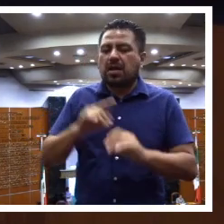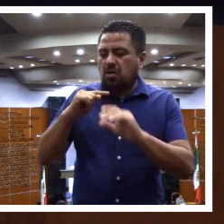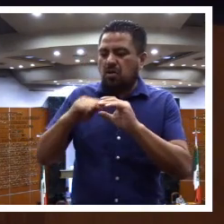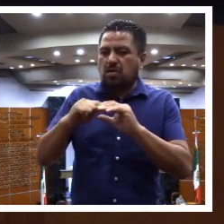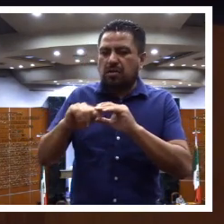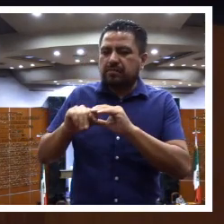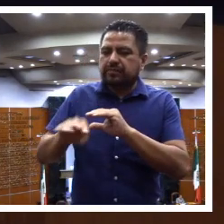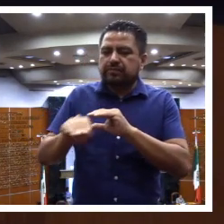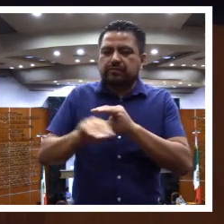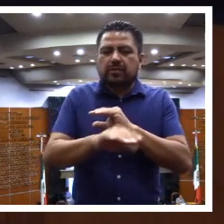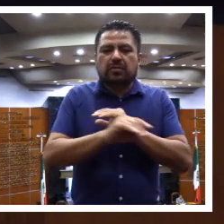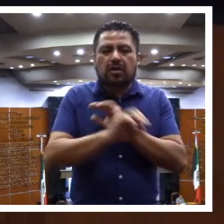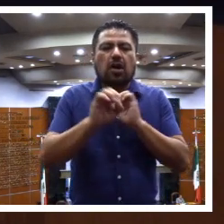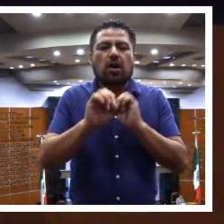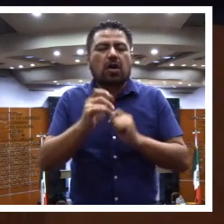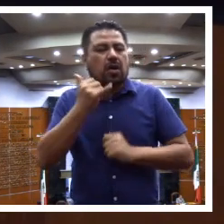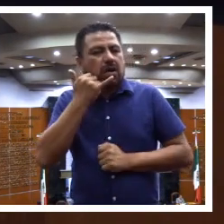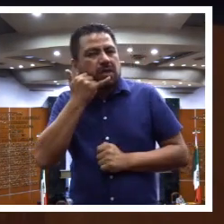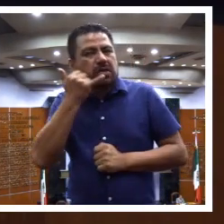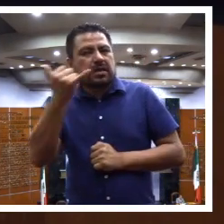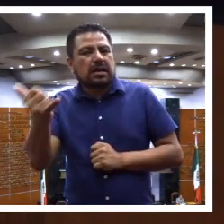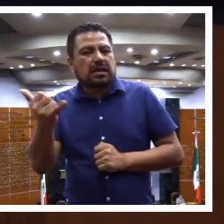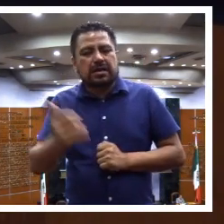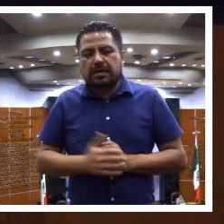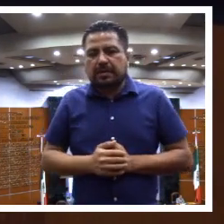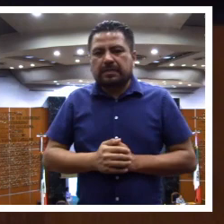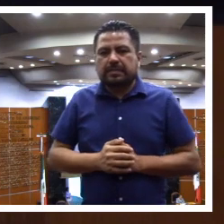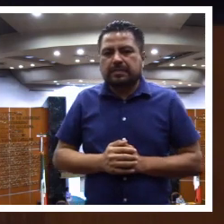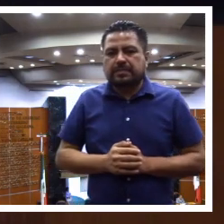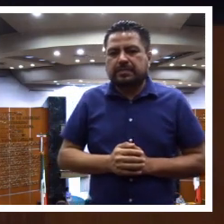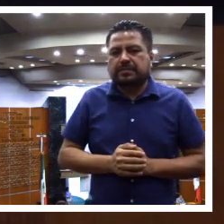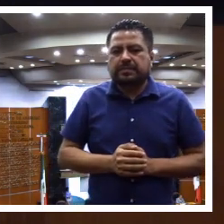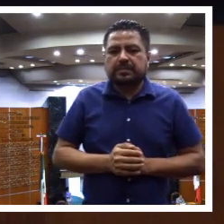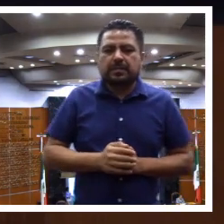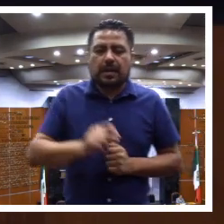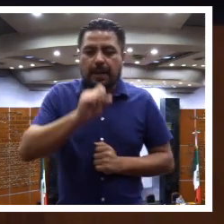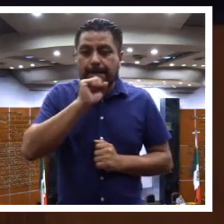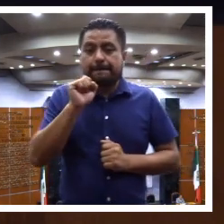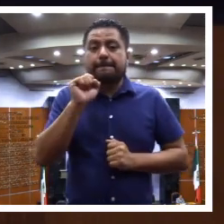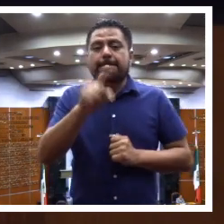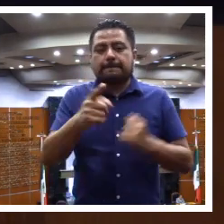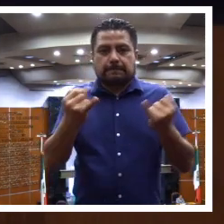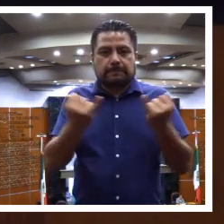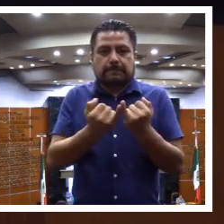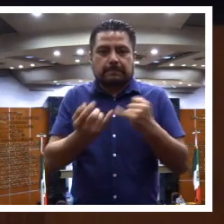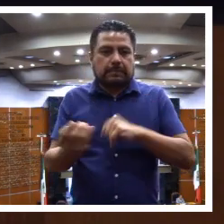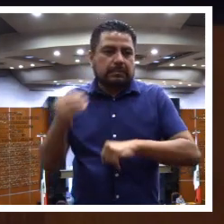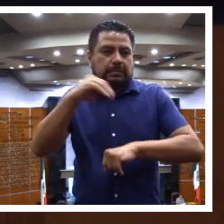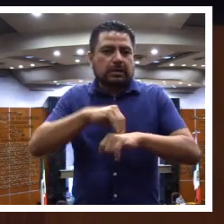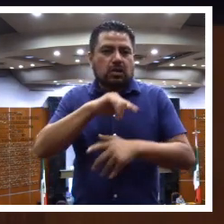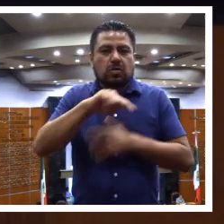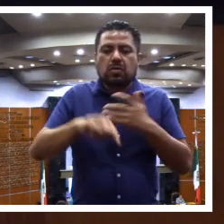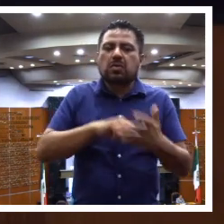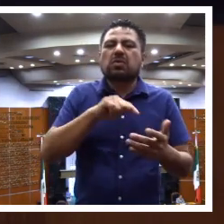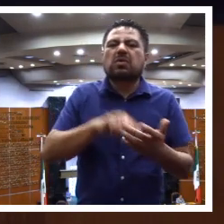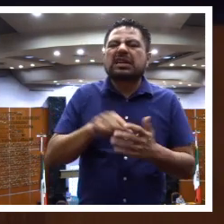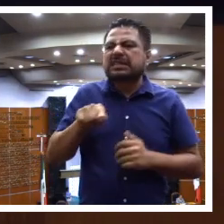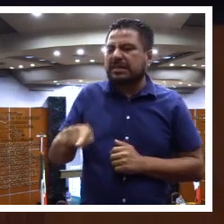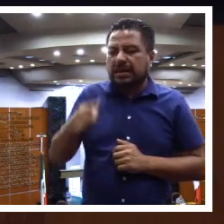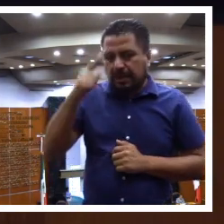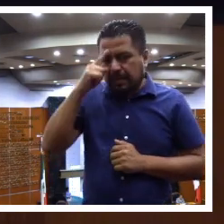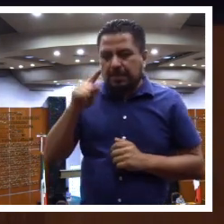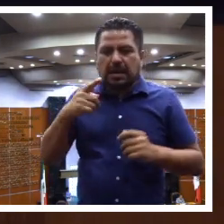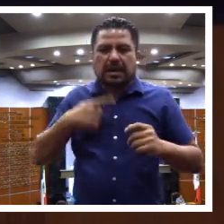electrónicos o llamadas telefónicas también se ha convertido en un lugar para los